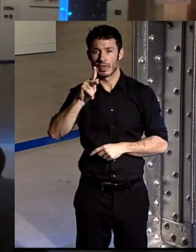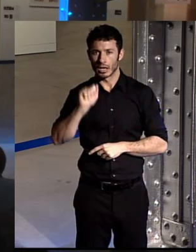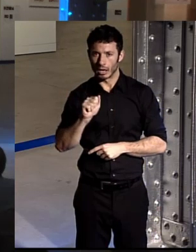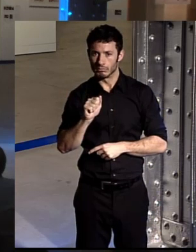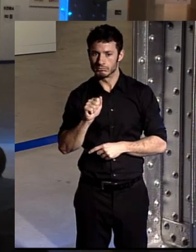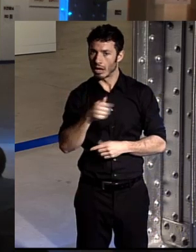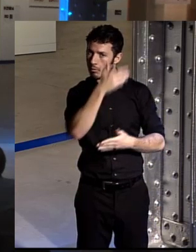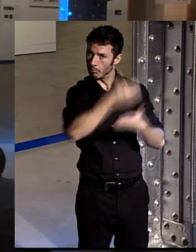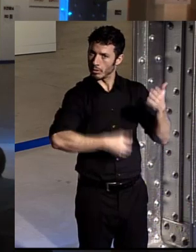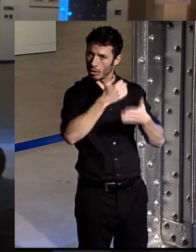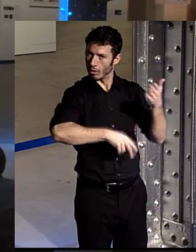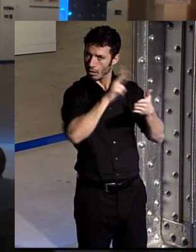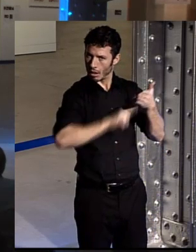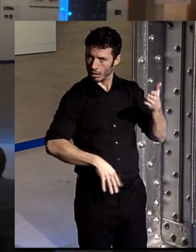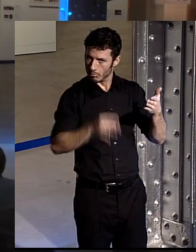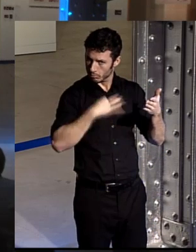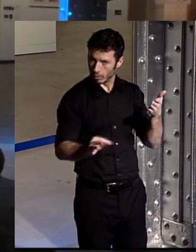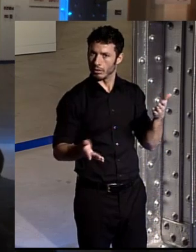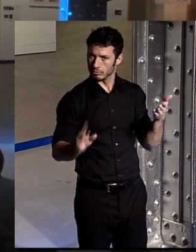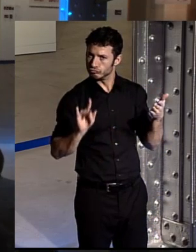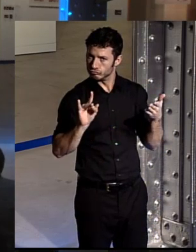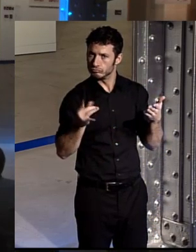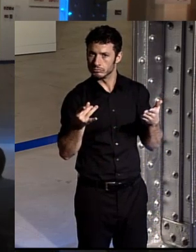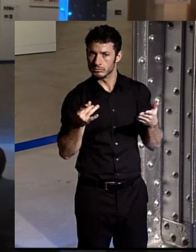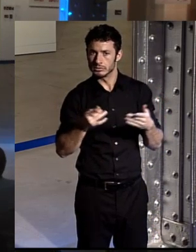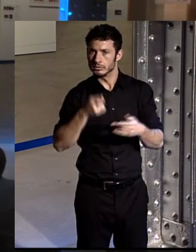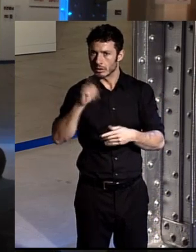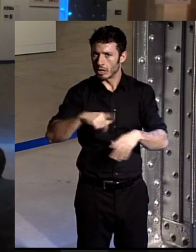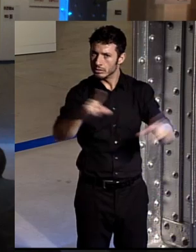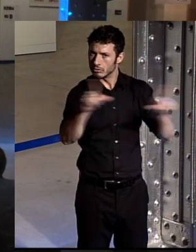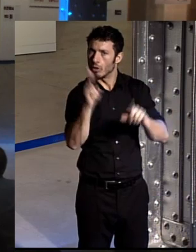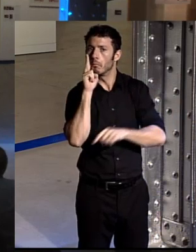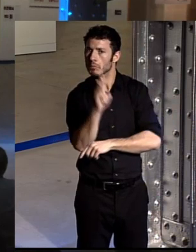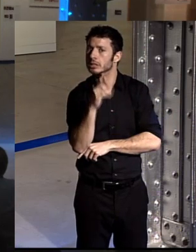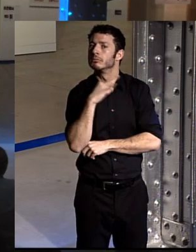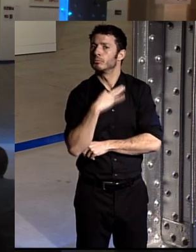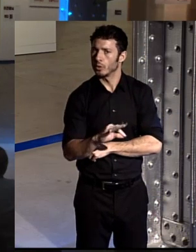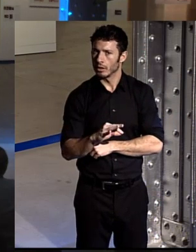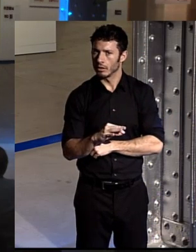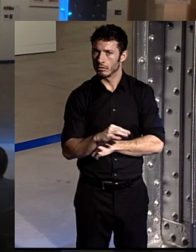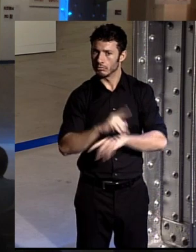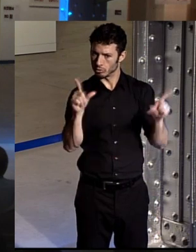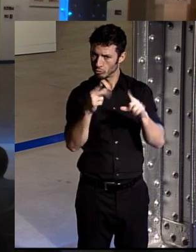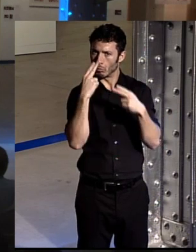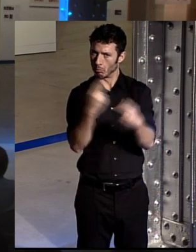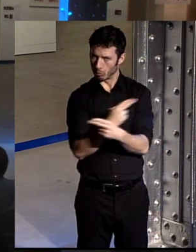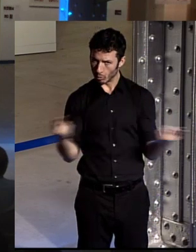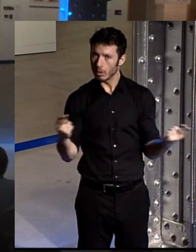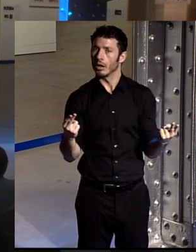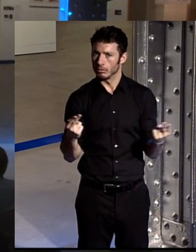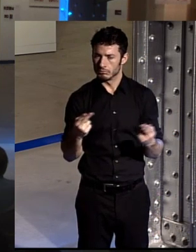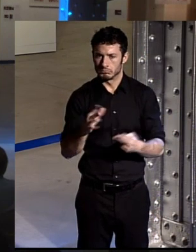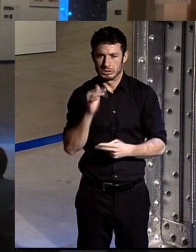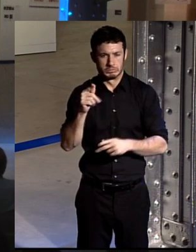pueden leer en la prensa, lo pueden leer en los periódicos, lo pueden ver incluso en televisión, en la televisión pública incluso y en